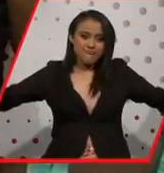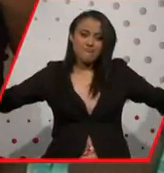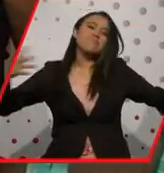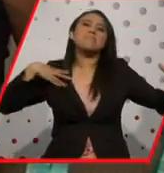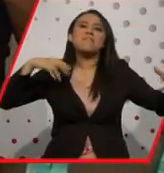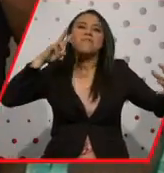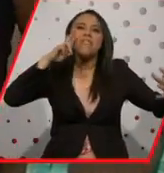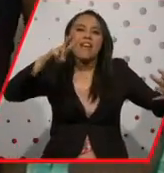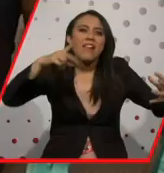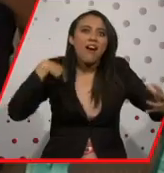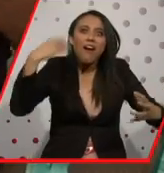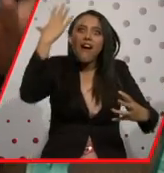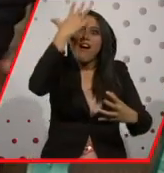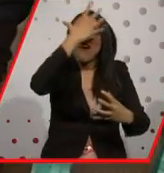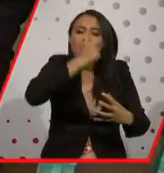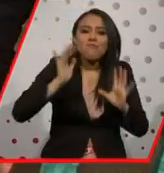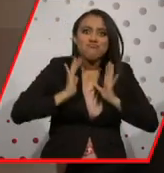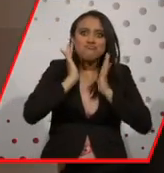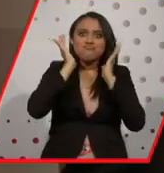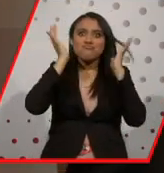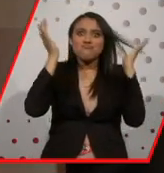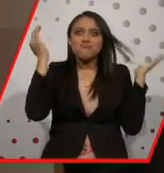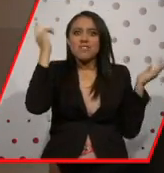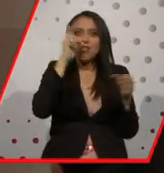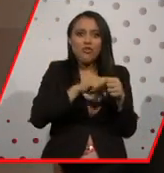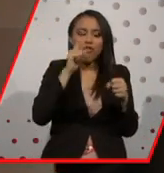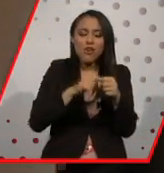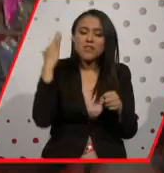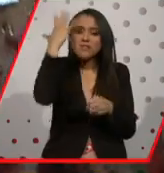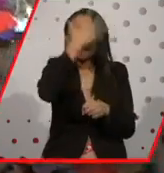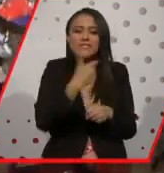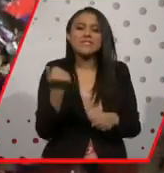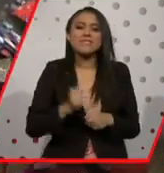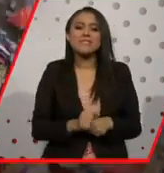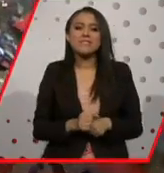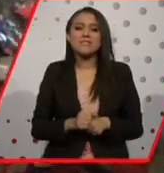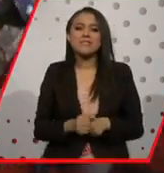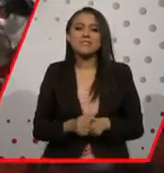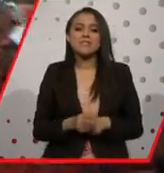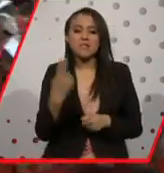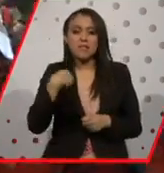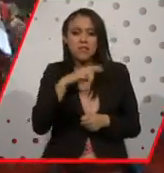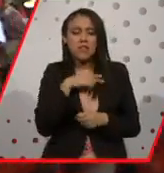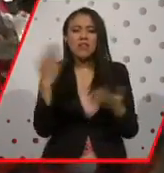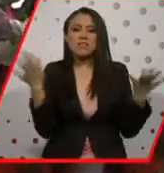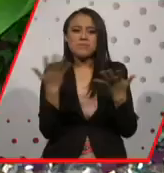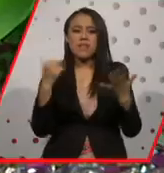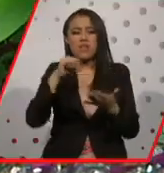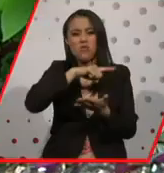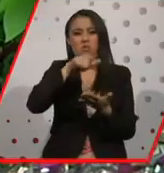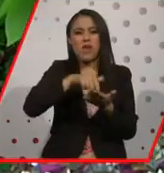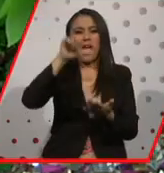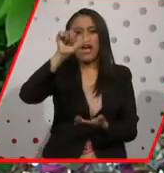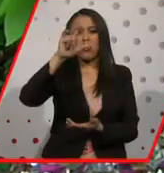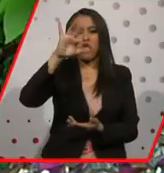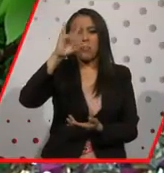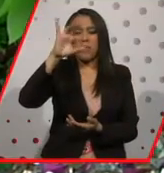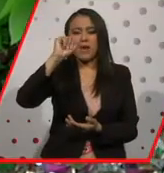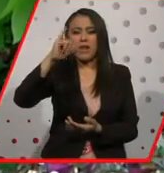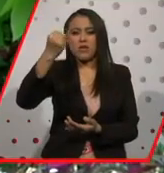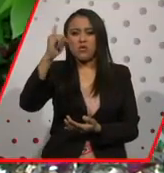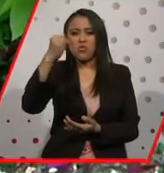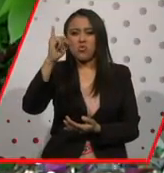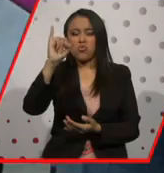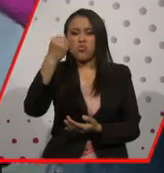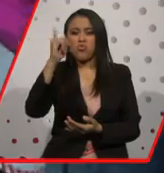sea, wow, una piñata de Acolman. La elaboración de esta artesanía en el municipio de Acolman comienza desde el mes de junio,